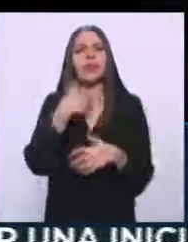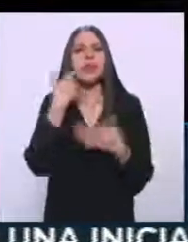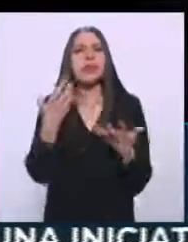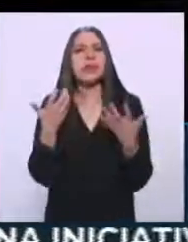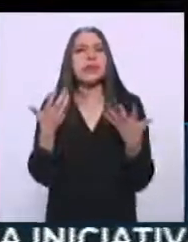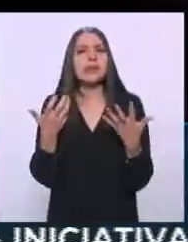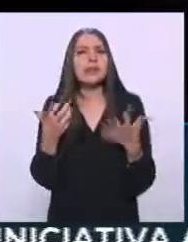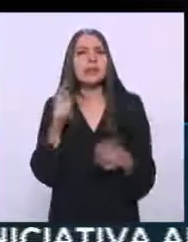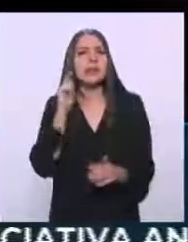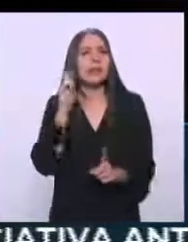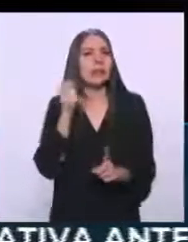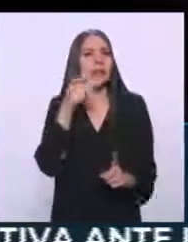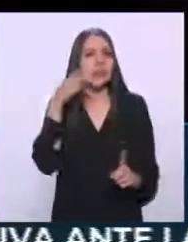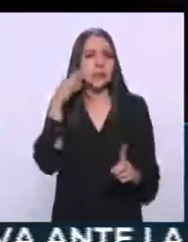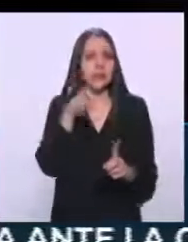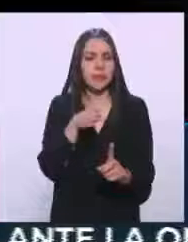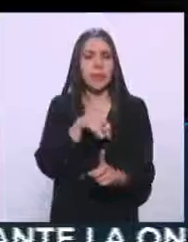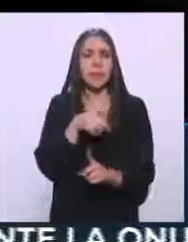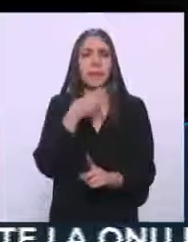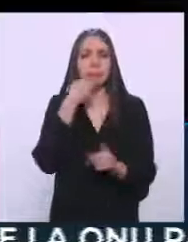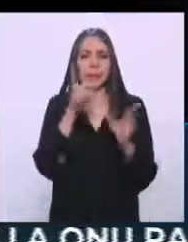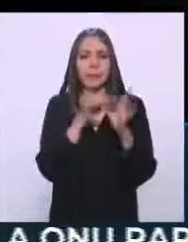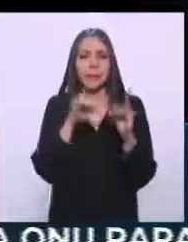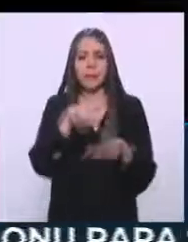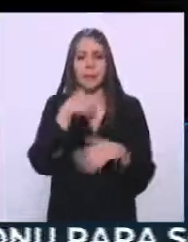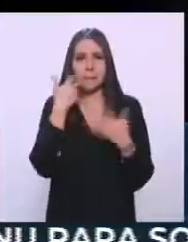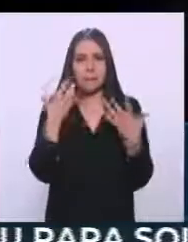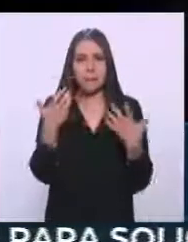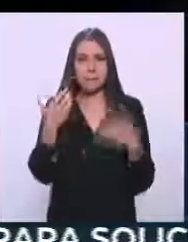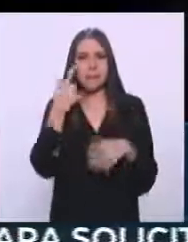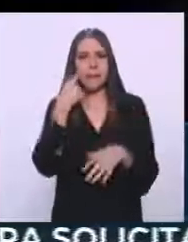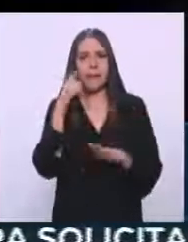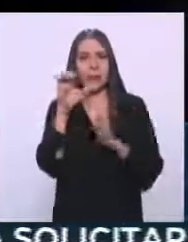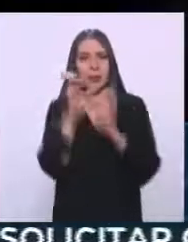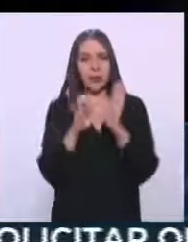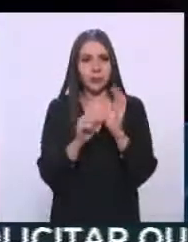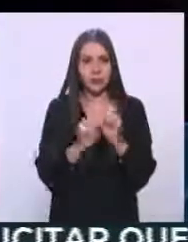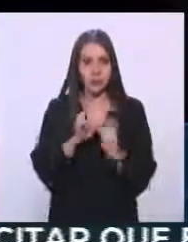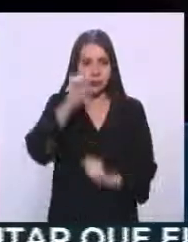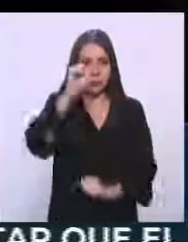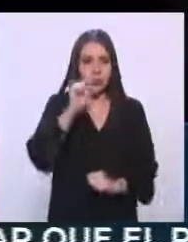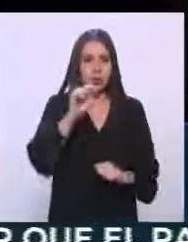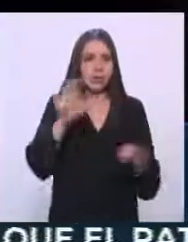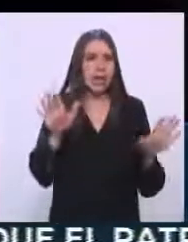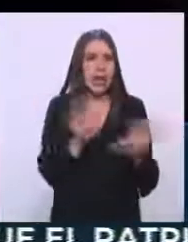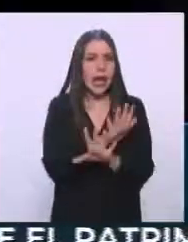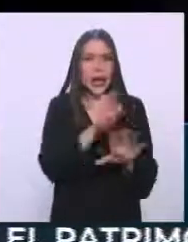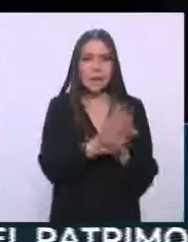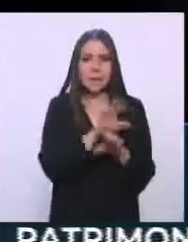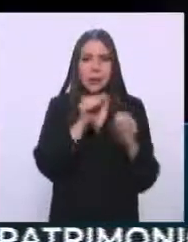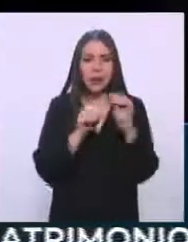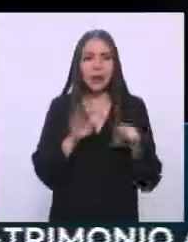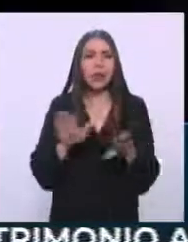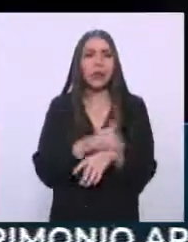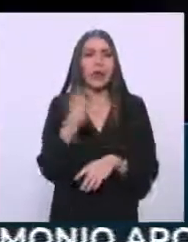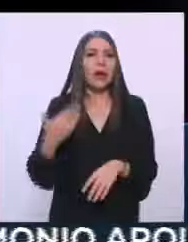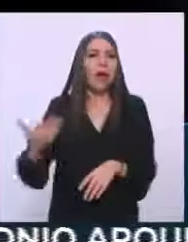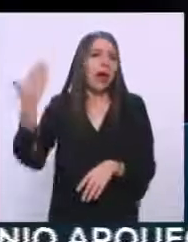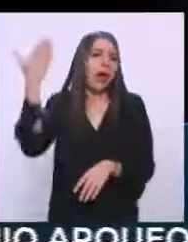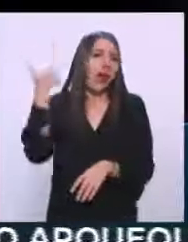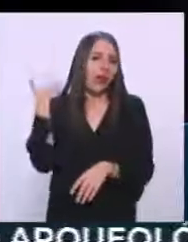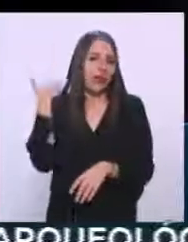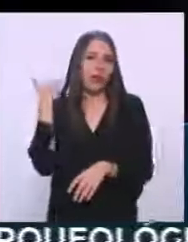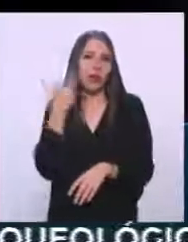decir, porque se habla de un cambio constitucional en términos muy generales que dejaría atrás la constitución de